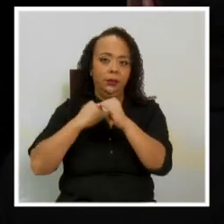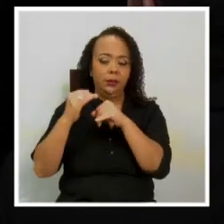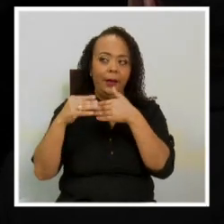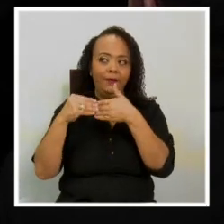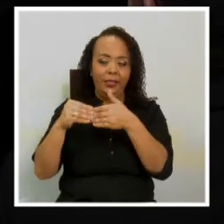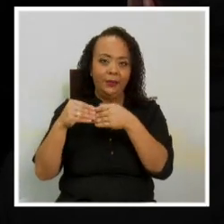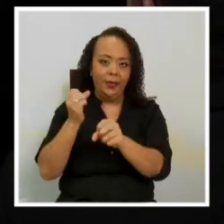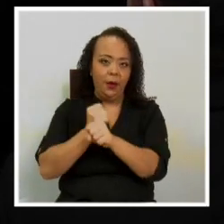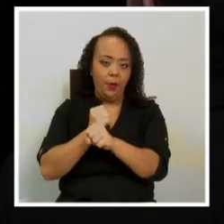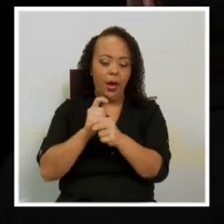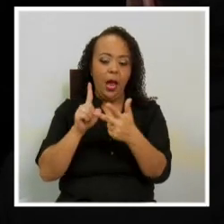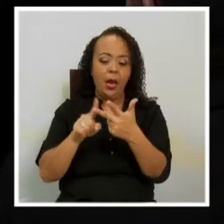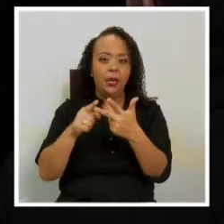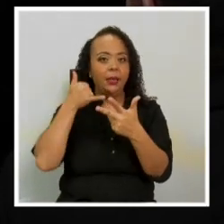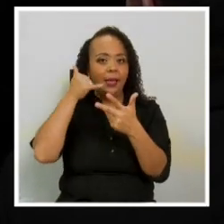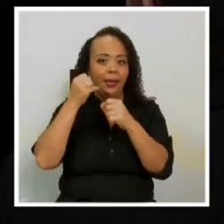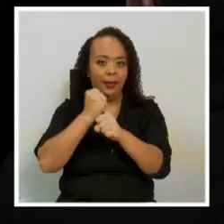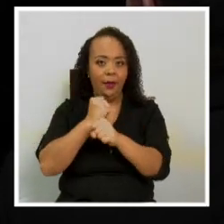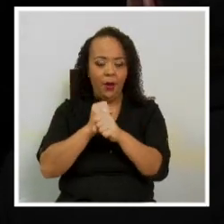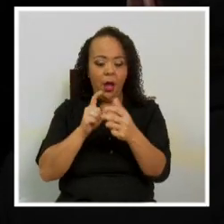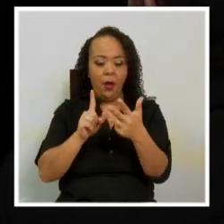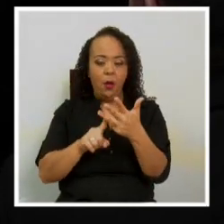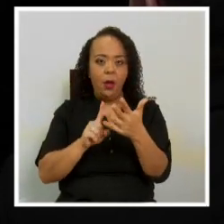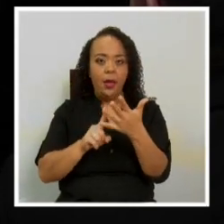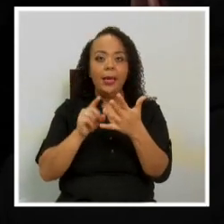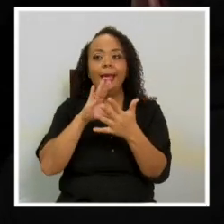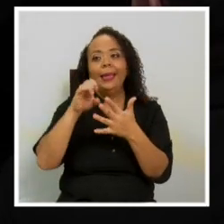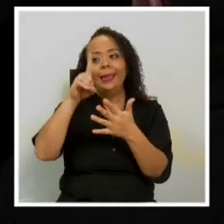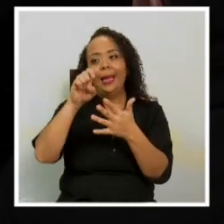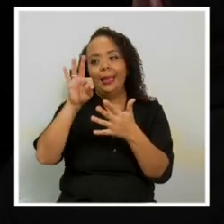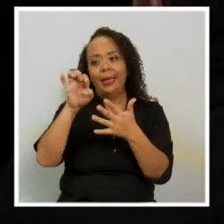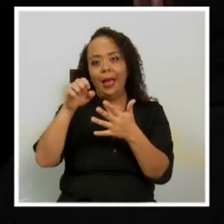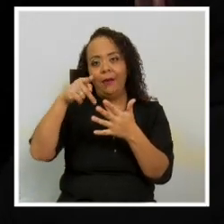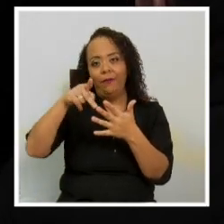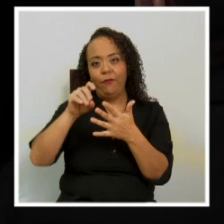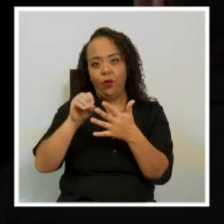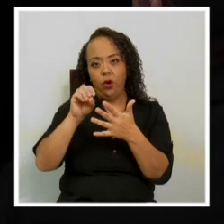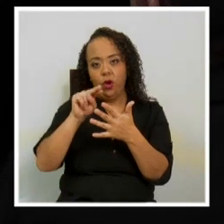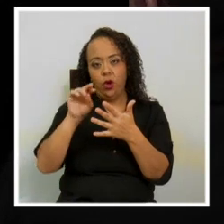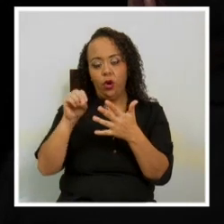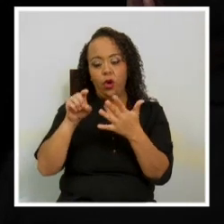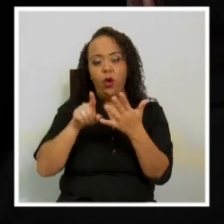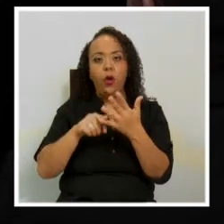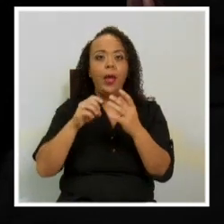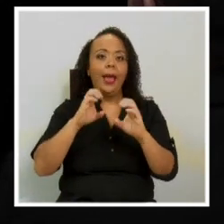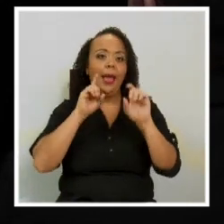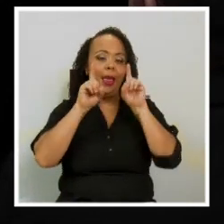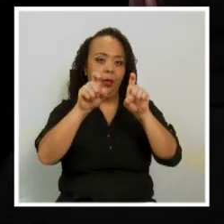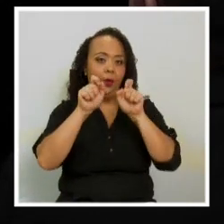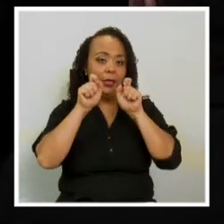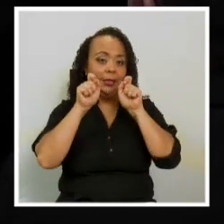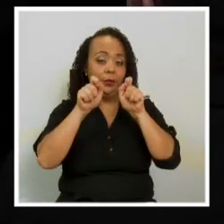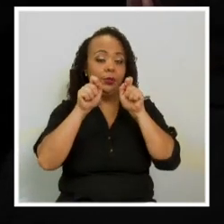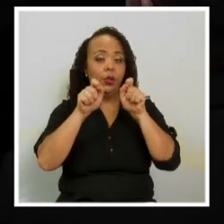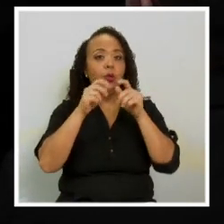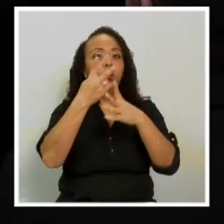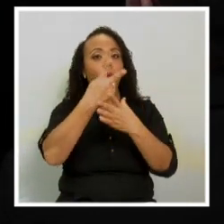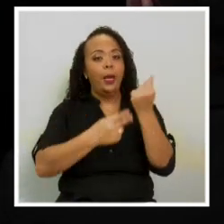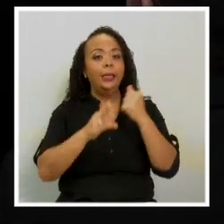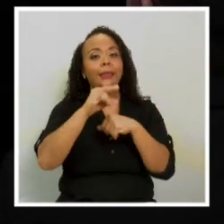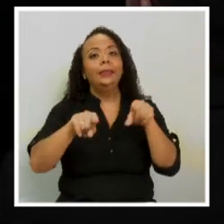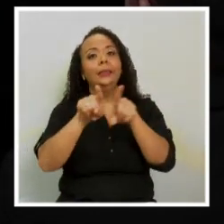flexibilidad laboral, también regulación de los datáfonos, la educación dual y el acceso a la justicia. Y también se comprometieron a